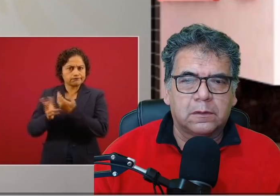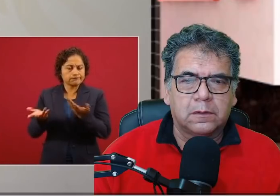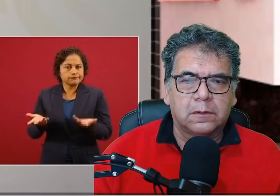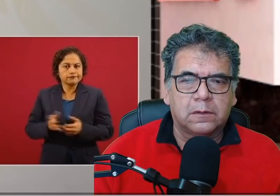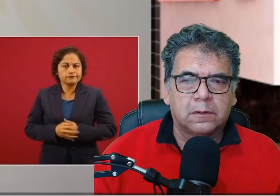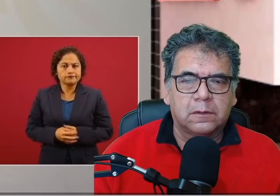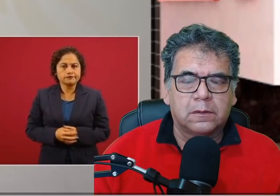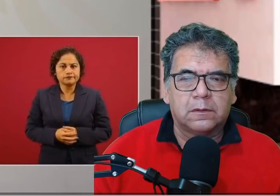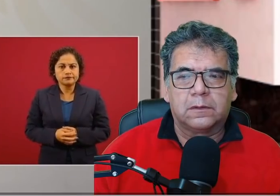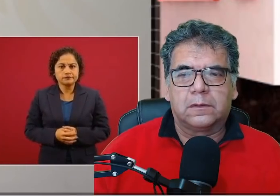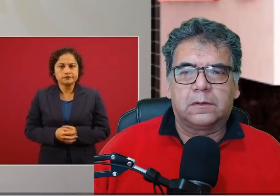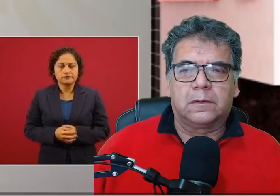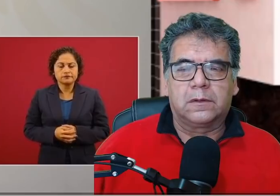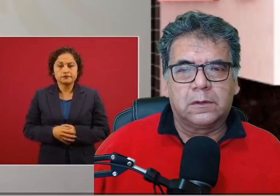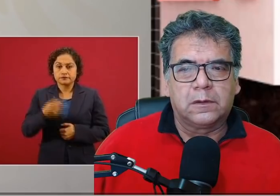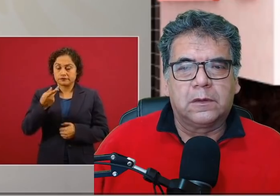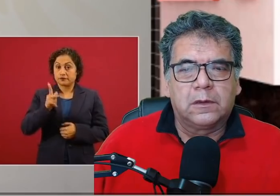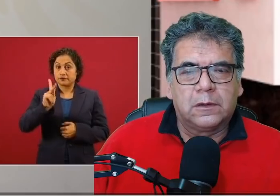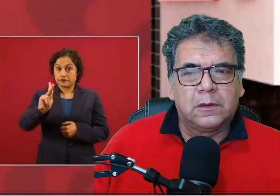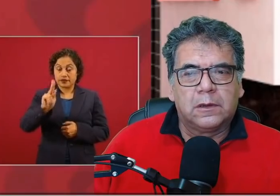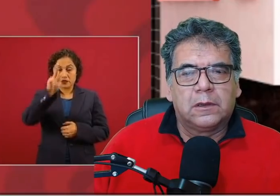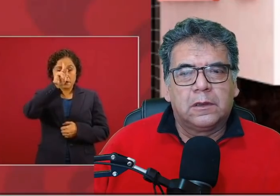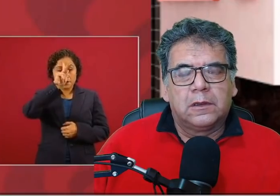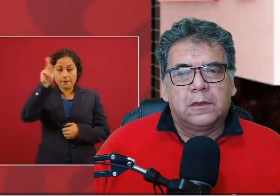Pero el colmo es que